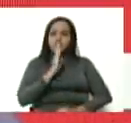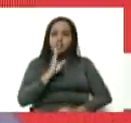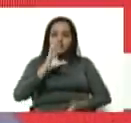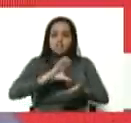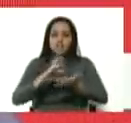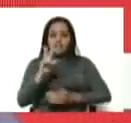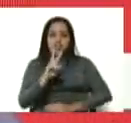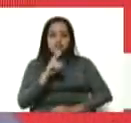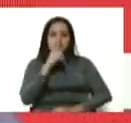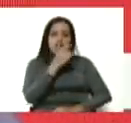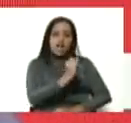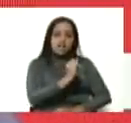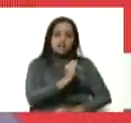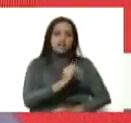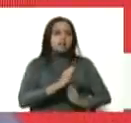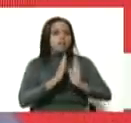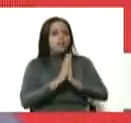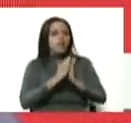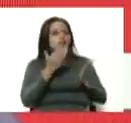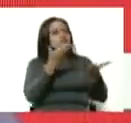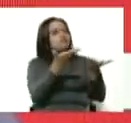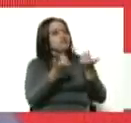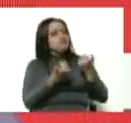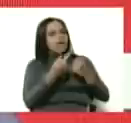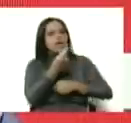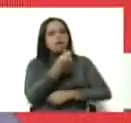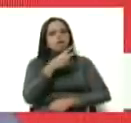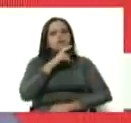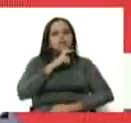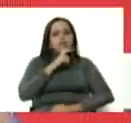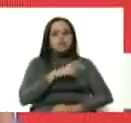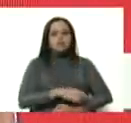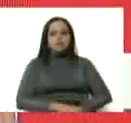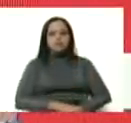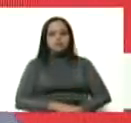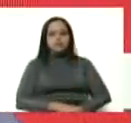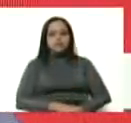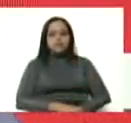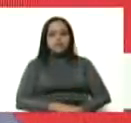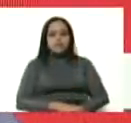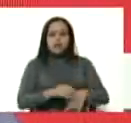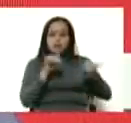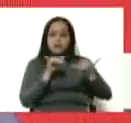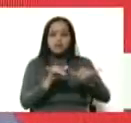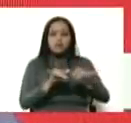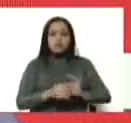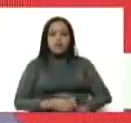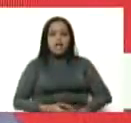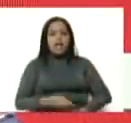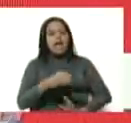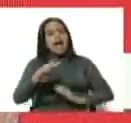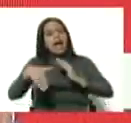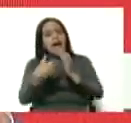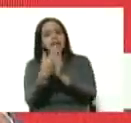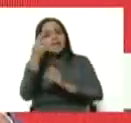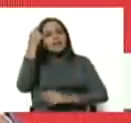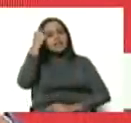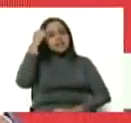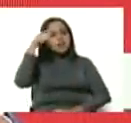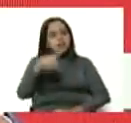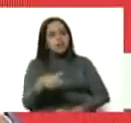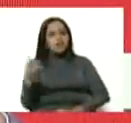un cliente, le pide disponer de esos recursos, desde ese momento al día de hoy, en